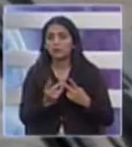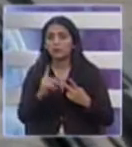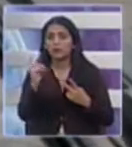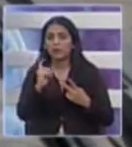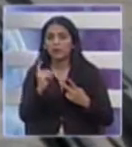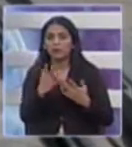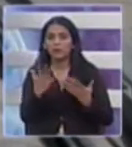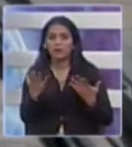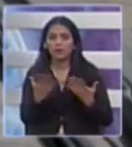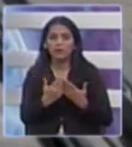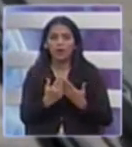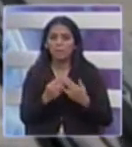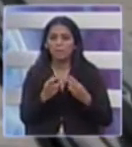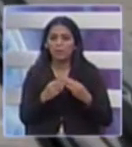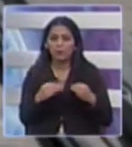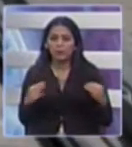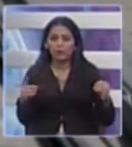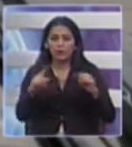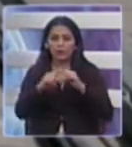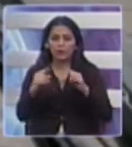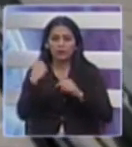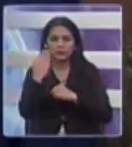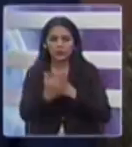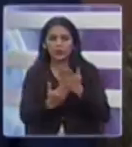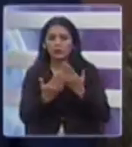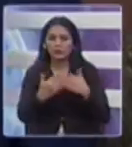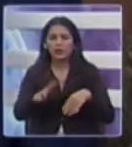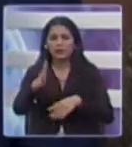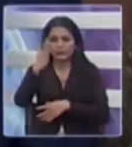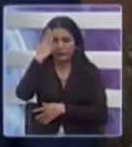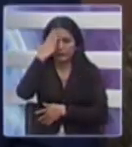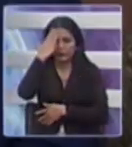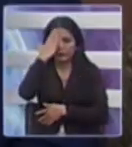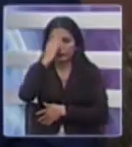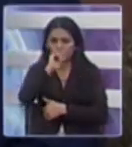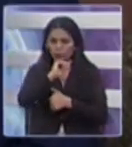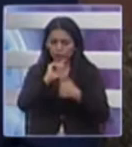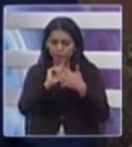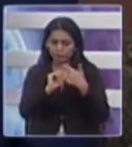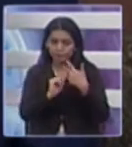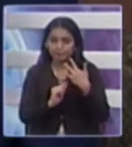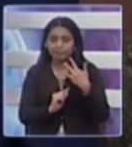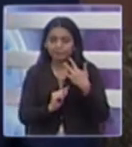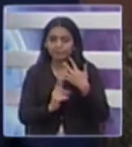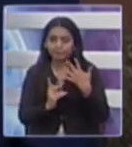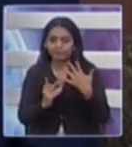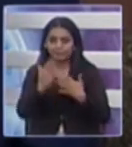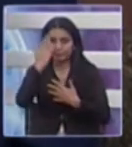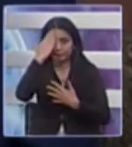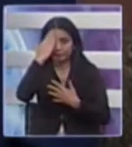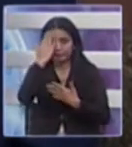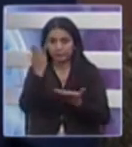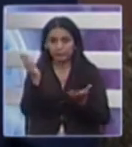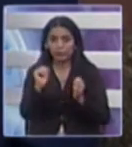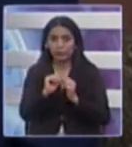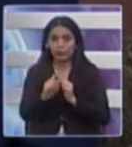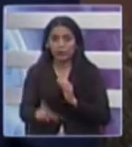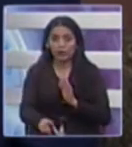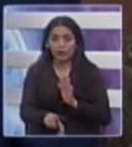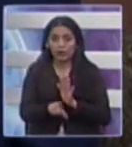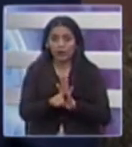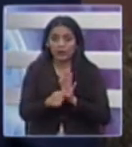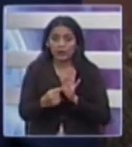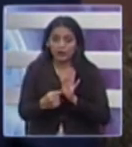de equipamientos. Tenemos debidamente identificado, pero que cumpliendo la normativa establecida en la Ley de Construcción